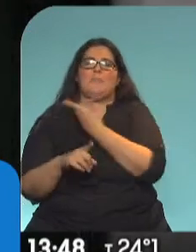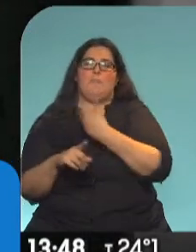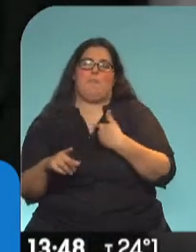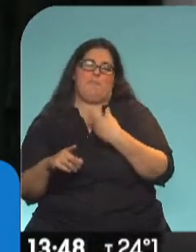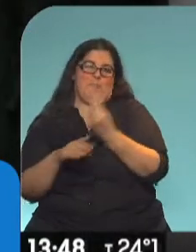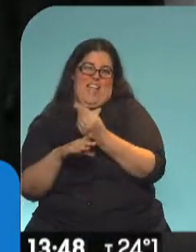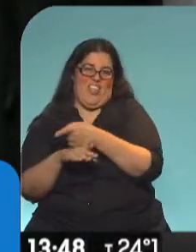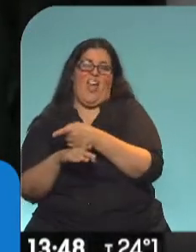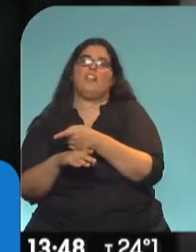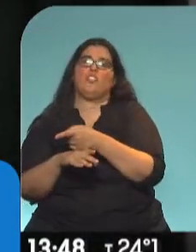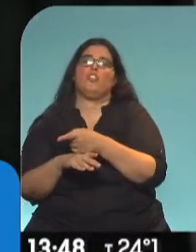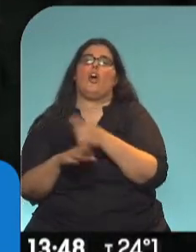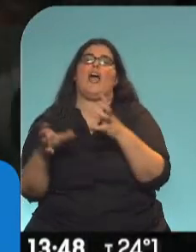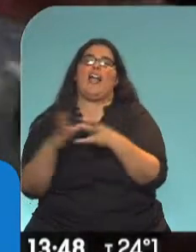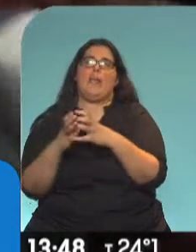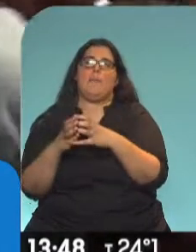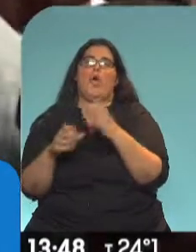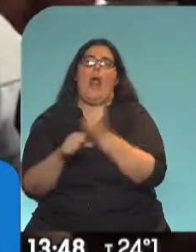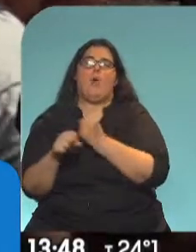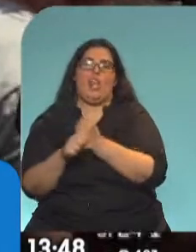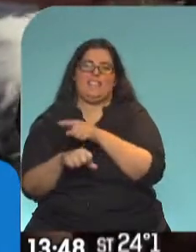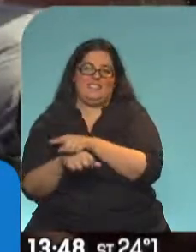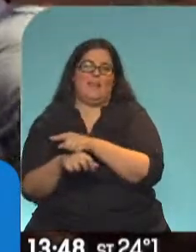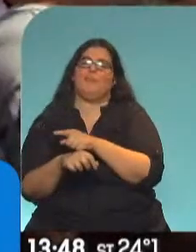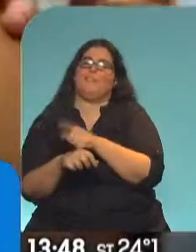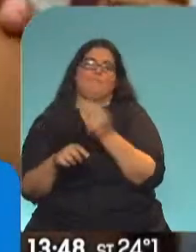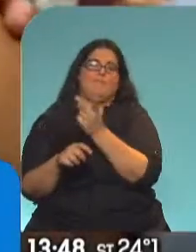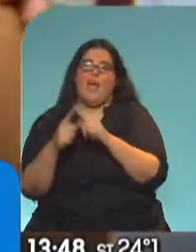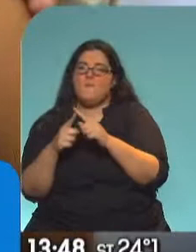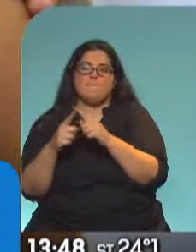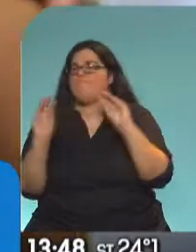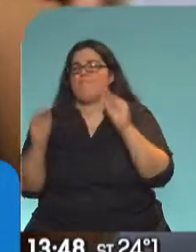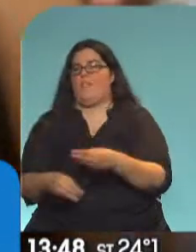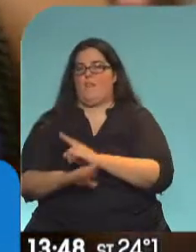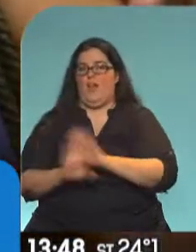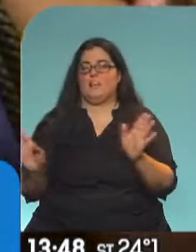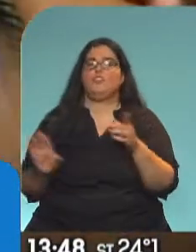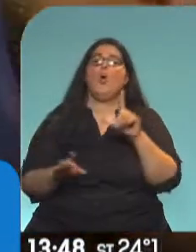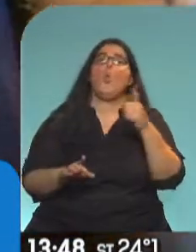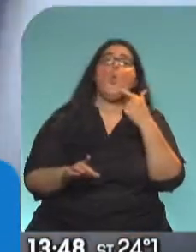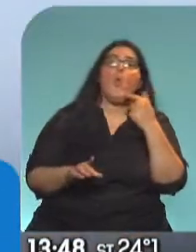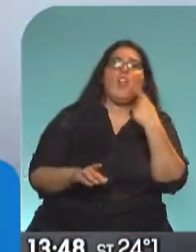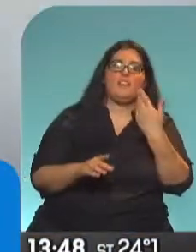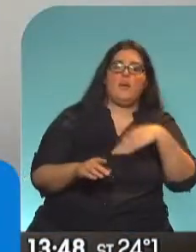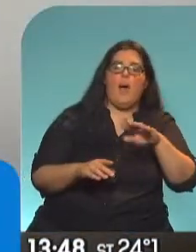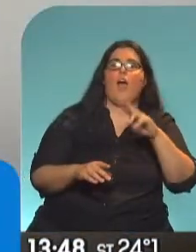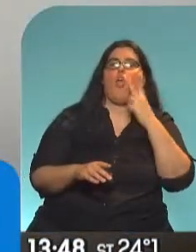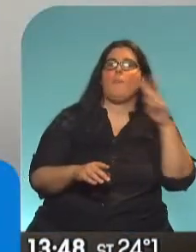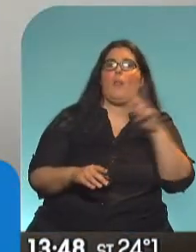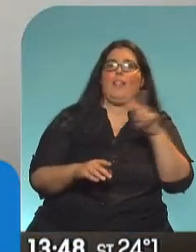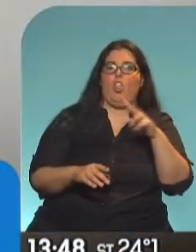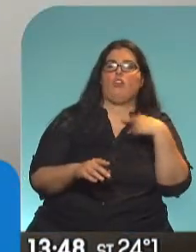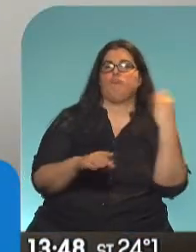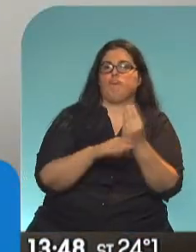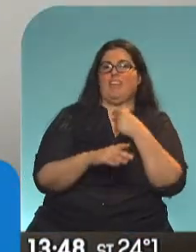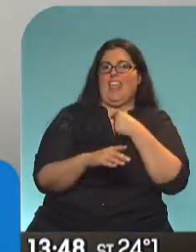del Partido Demócrata Laborista, pero el intento fracasó. Gómez anunció que se postula para 2022. El